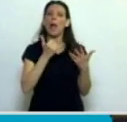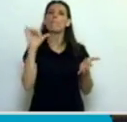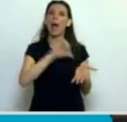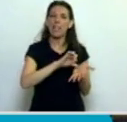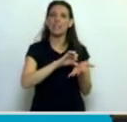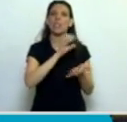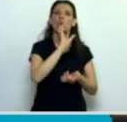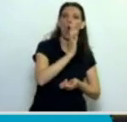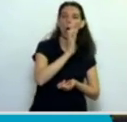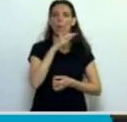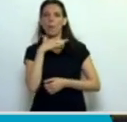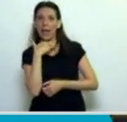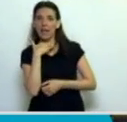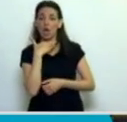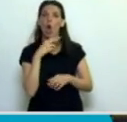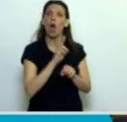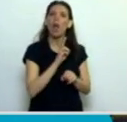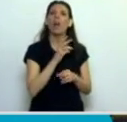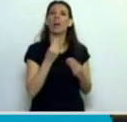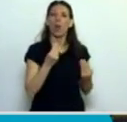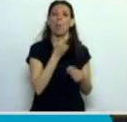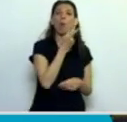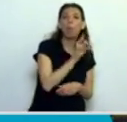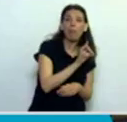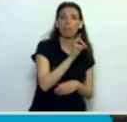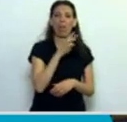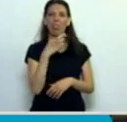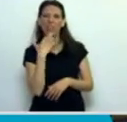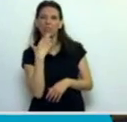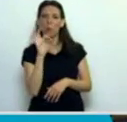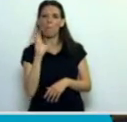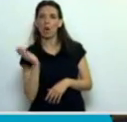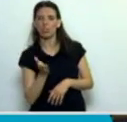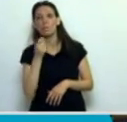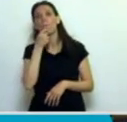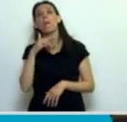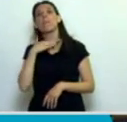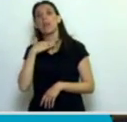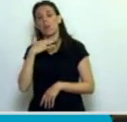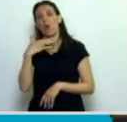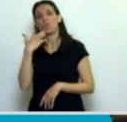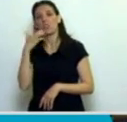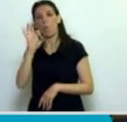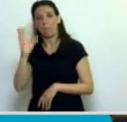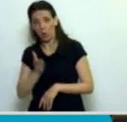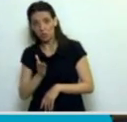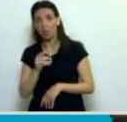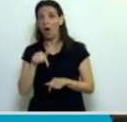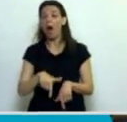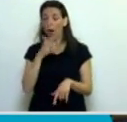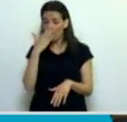y México la cobertura es del 20% y es del 19% en México. Y ahora vamos por